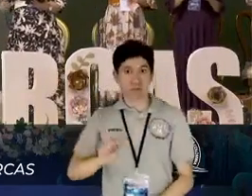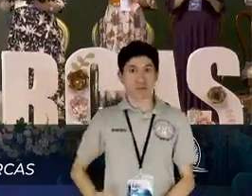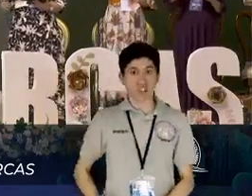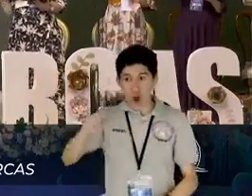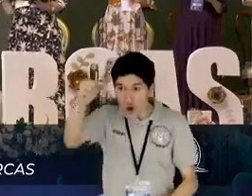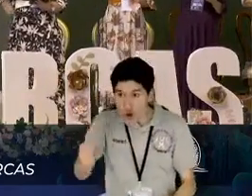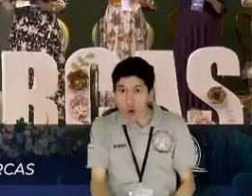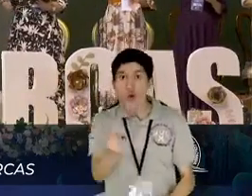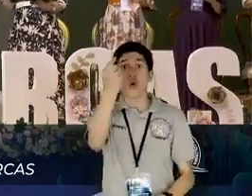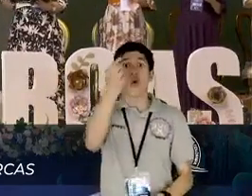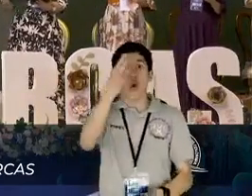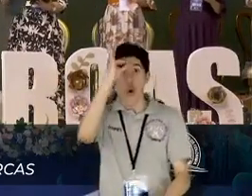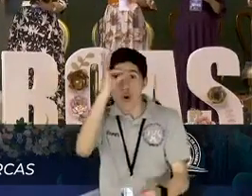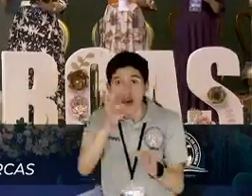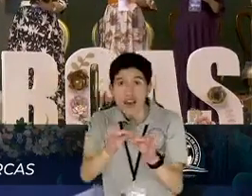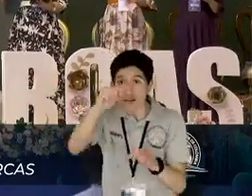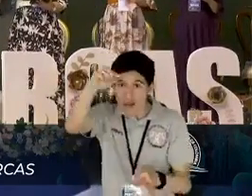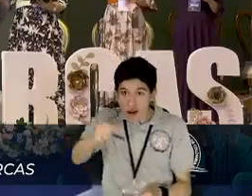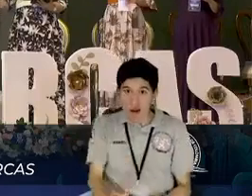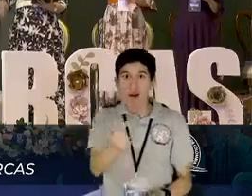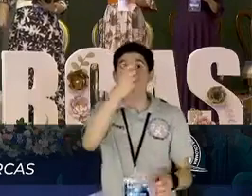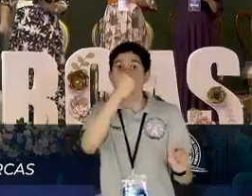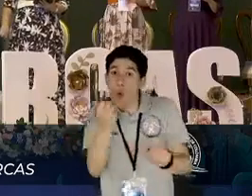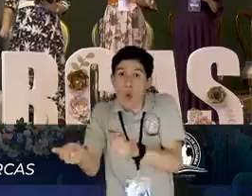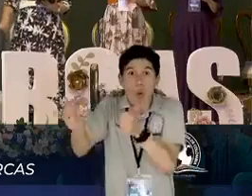bautismo, solo hay un Dios.